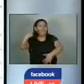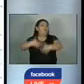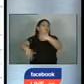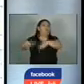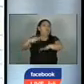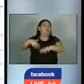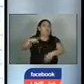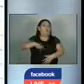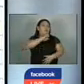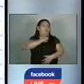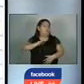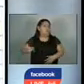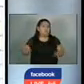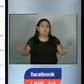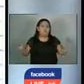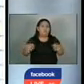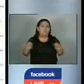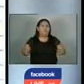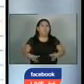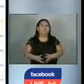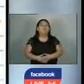para El Salvador.